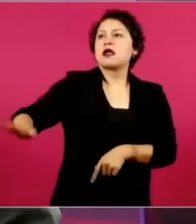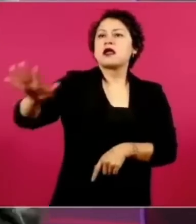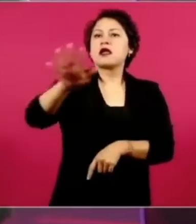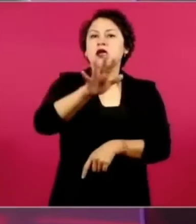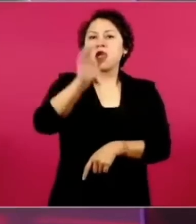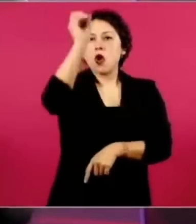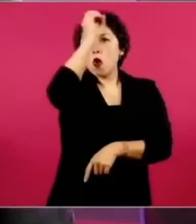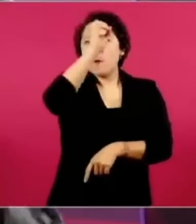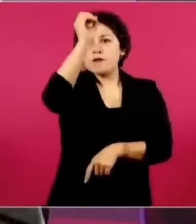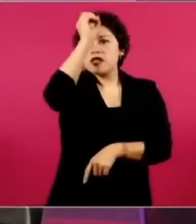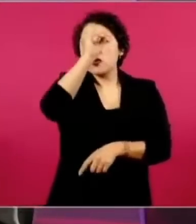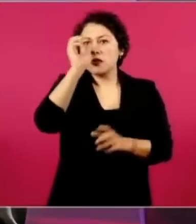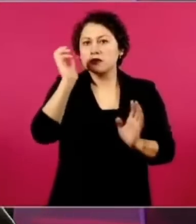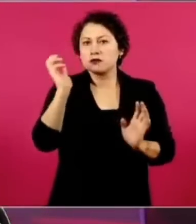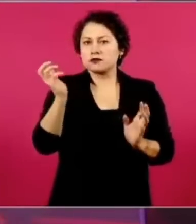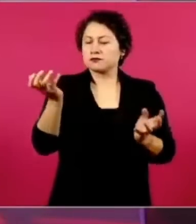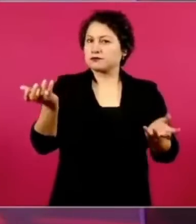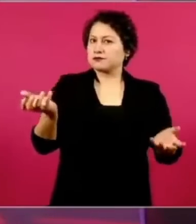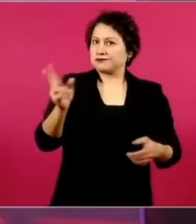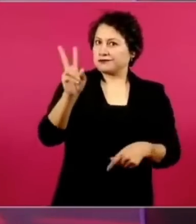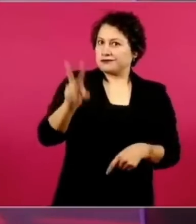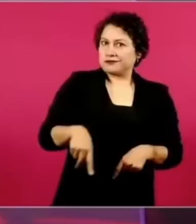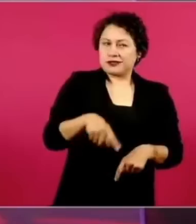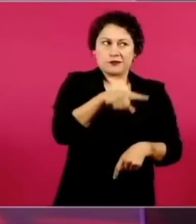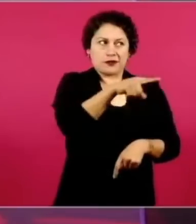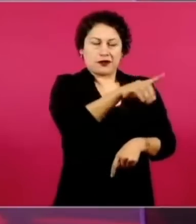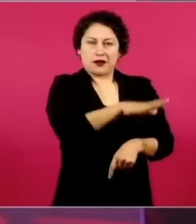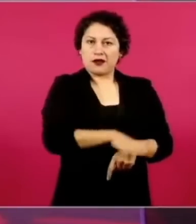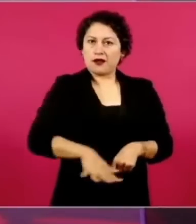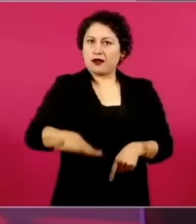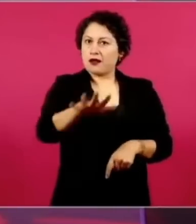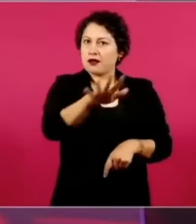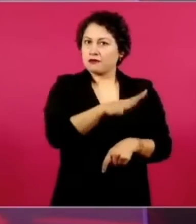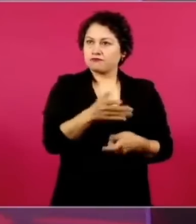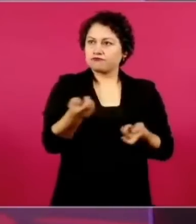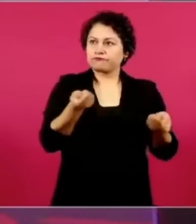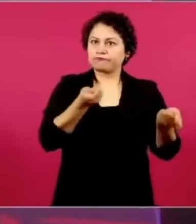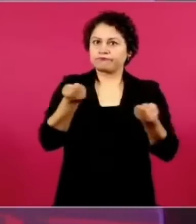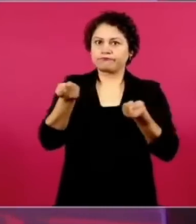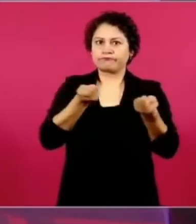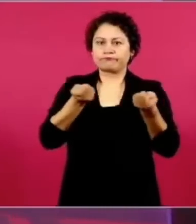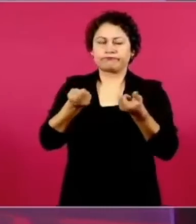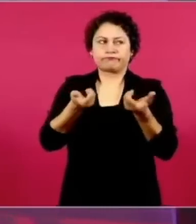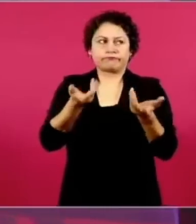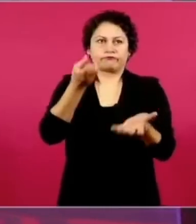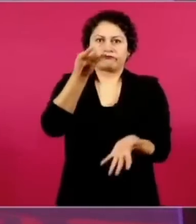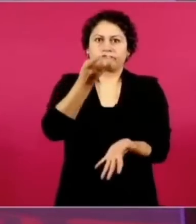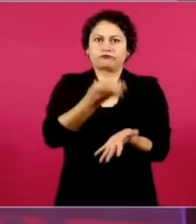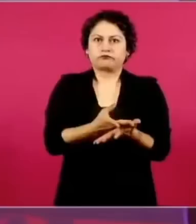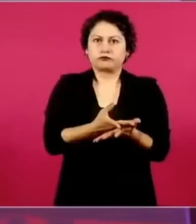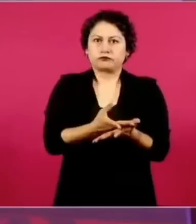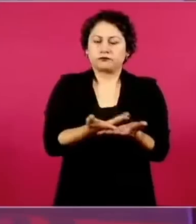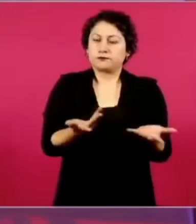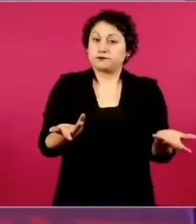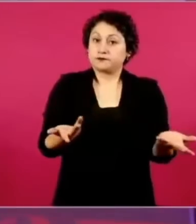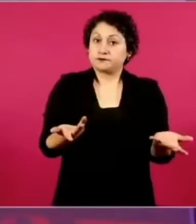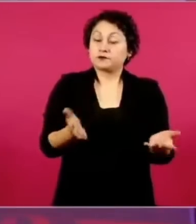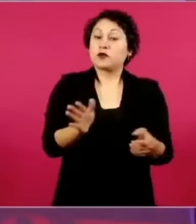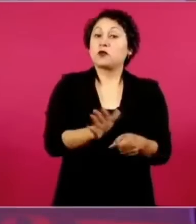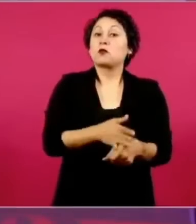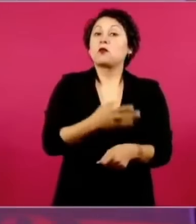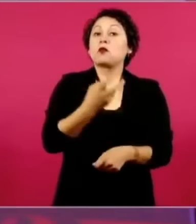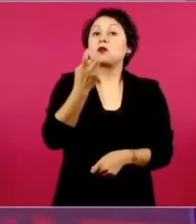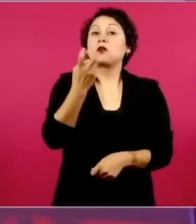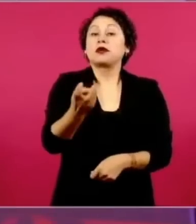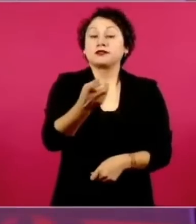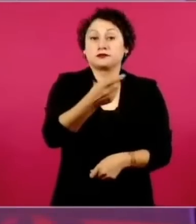una influencia total. Nosotros nos sentimos muy orgullosos porque por